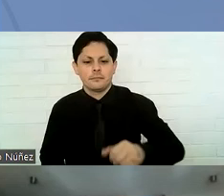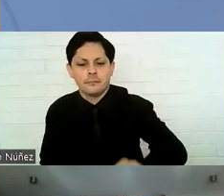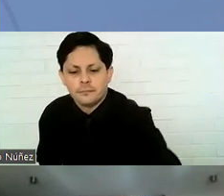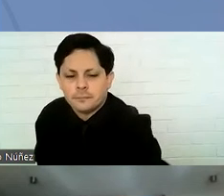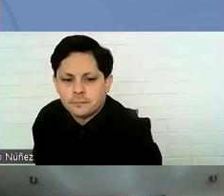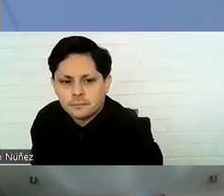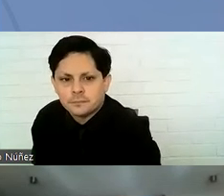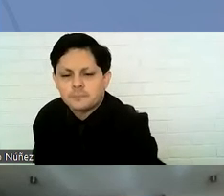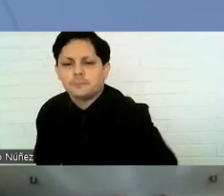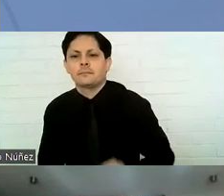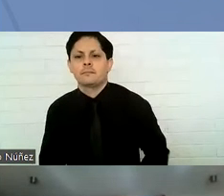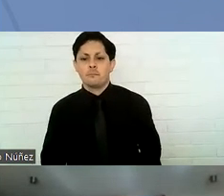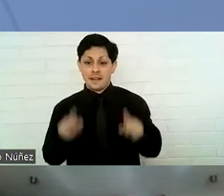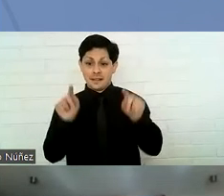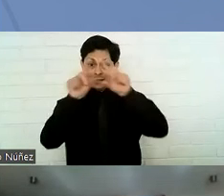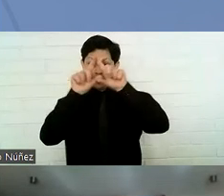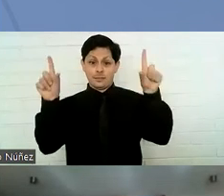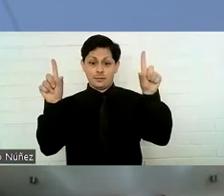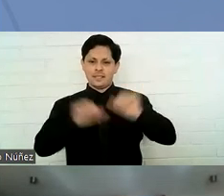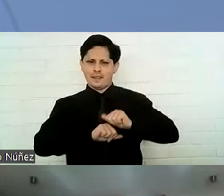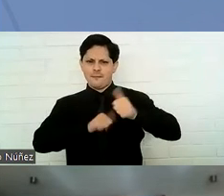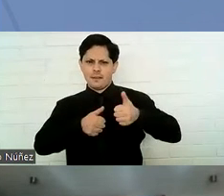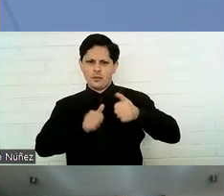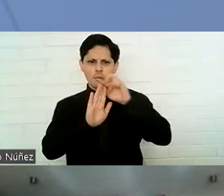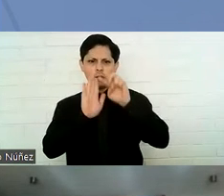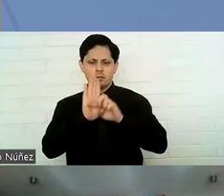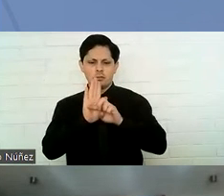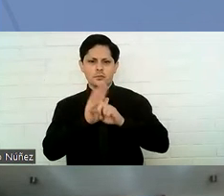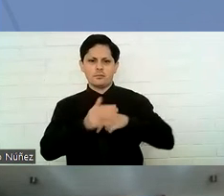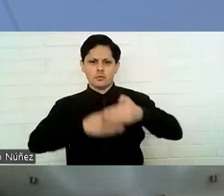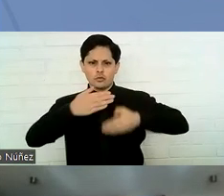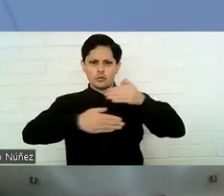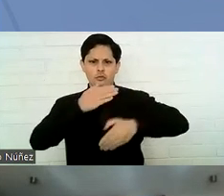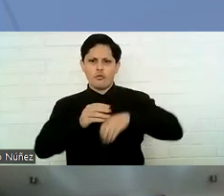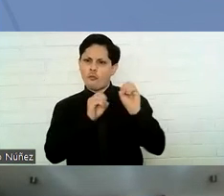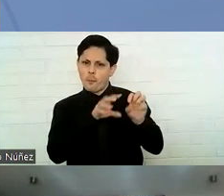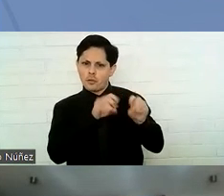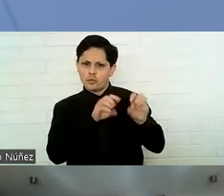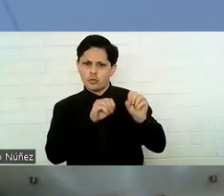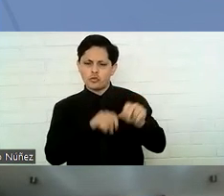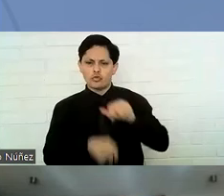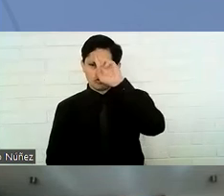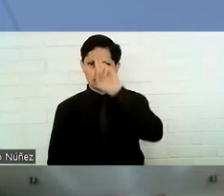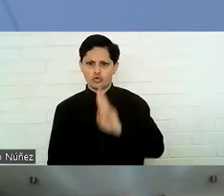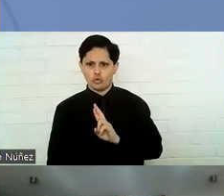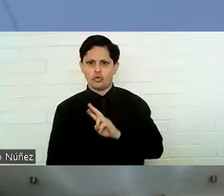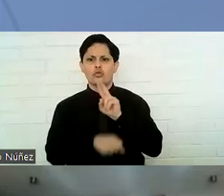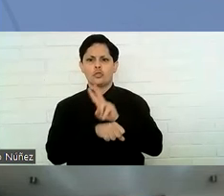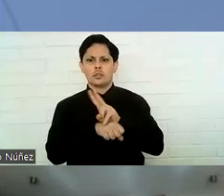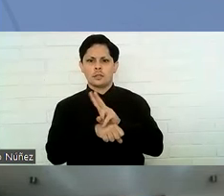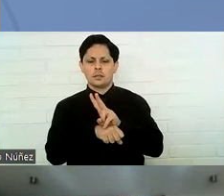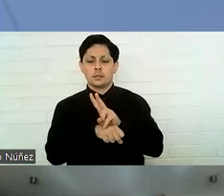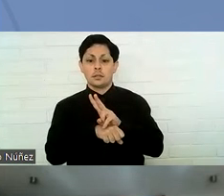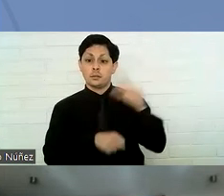del evento son Desafíos, Proyecciones, Formación, Rol Docente. Quiero iniciar retomando